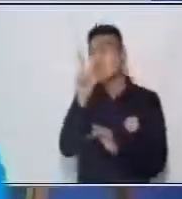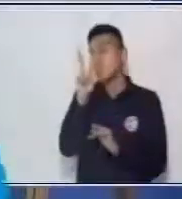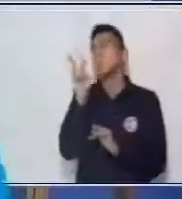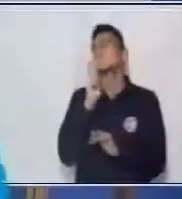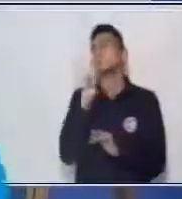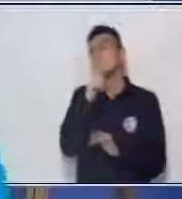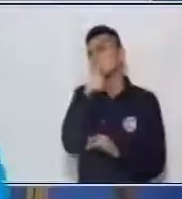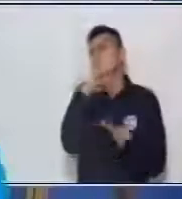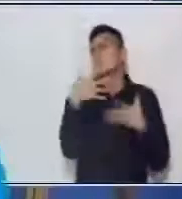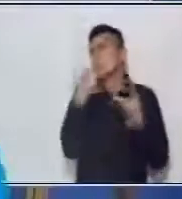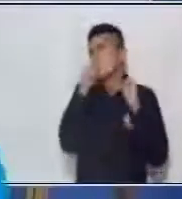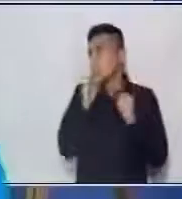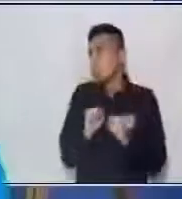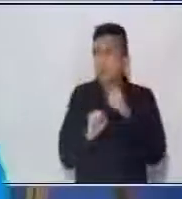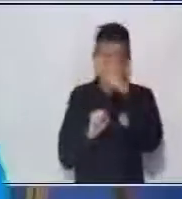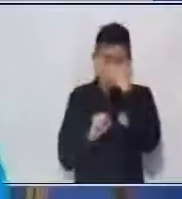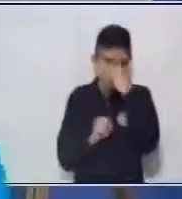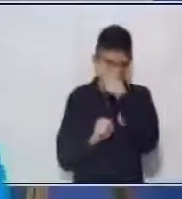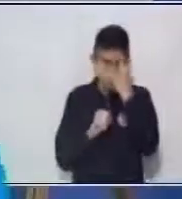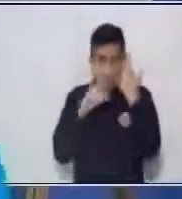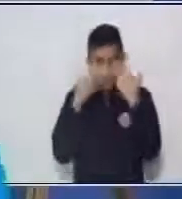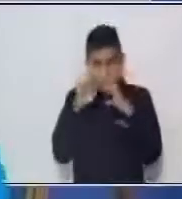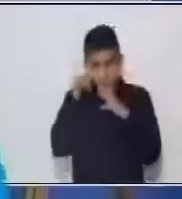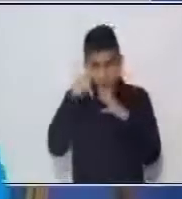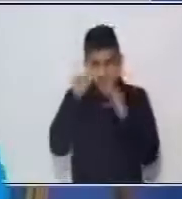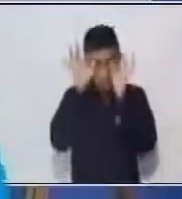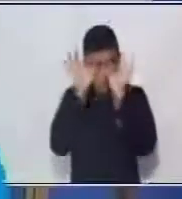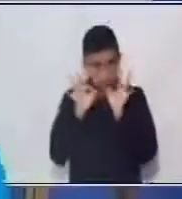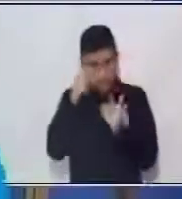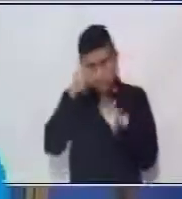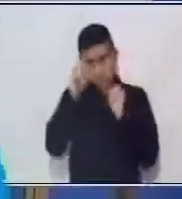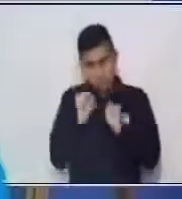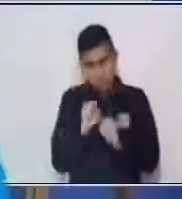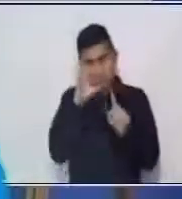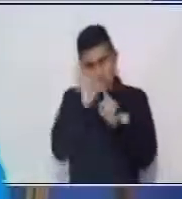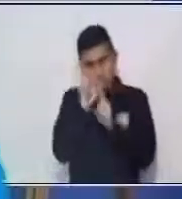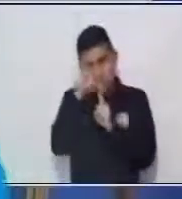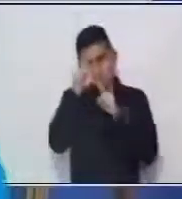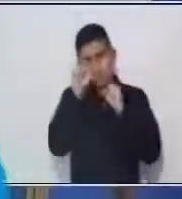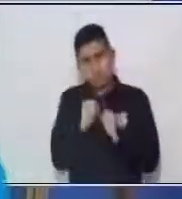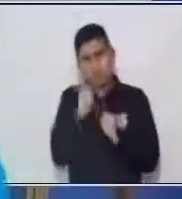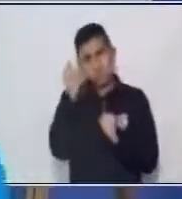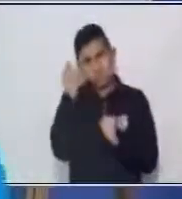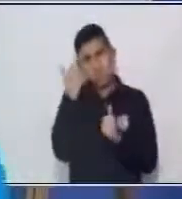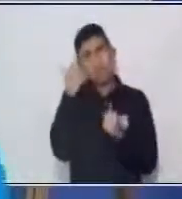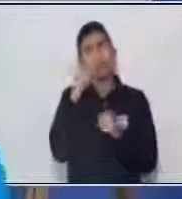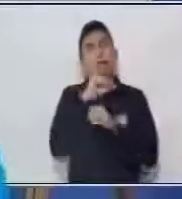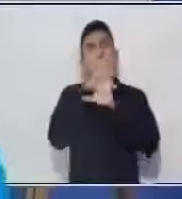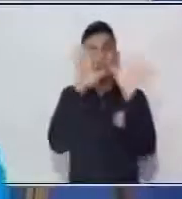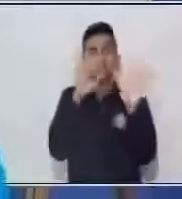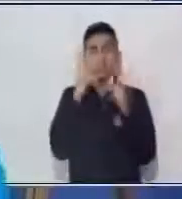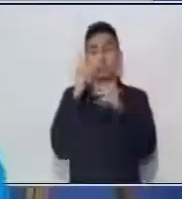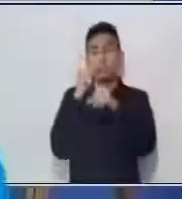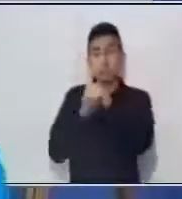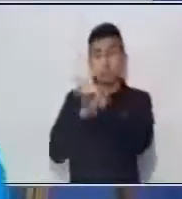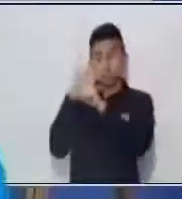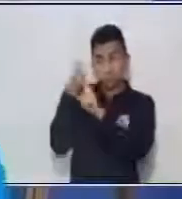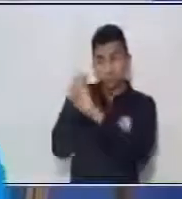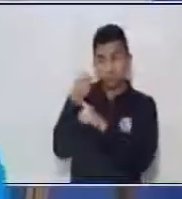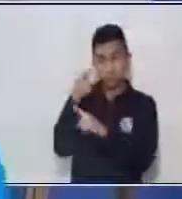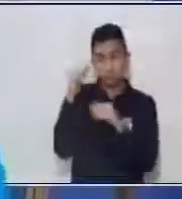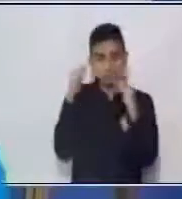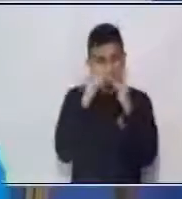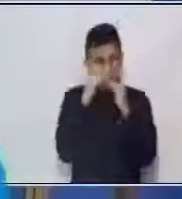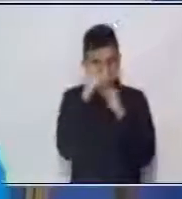de cómo irlo trabajando y que de esta manera se te haga más práctico al momento de estarlo haciendo tú en